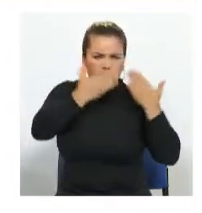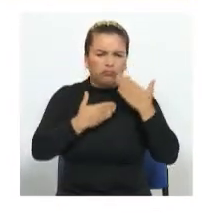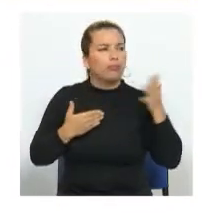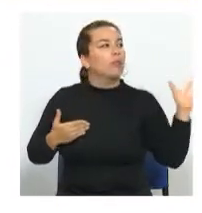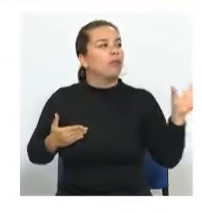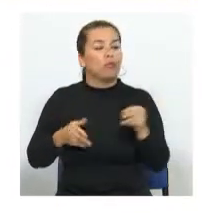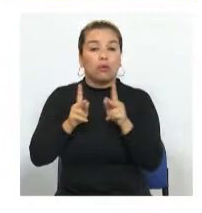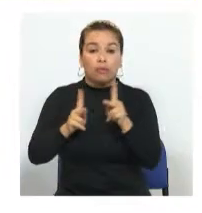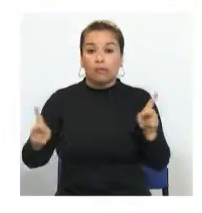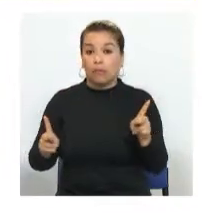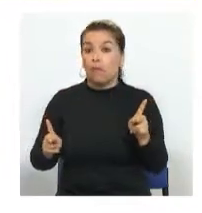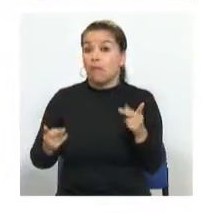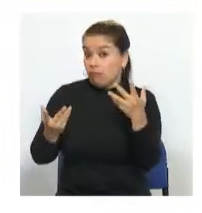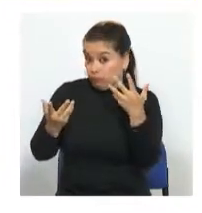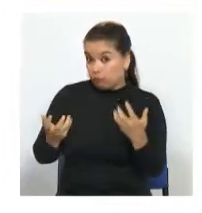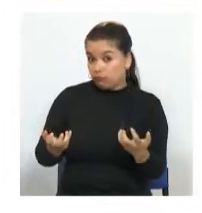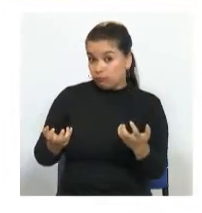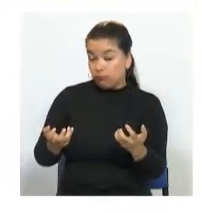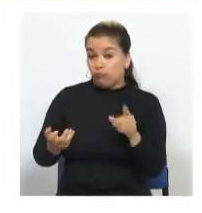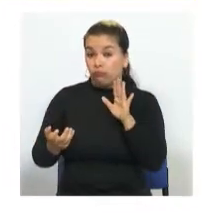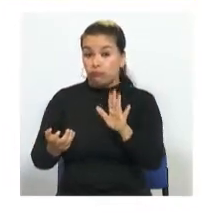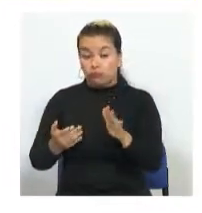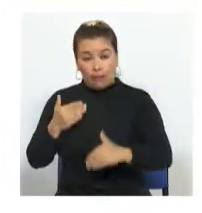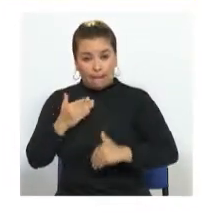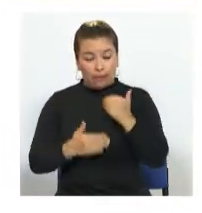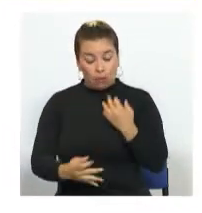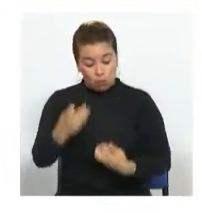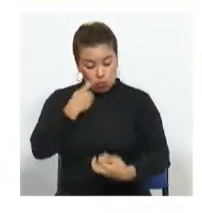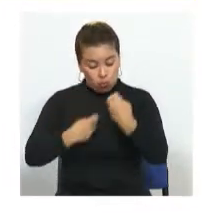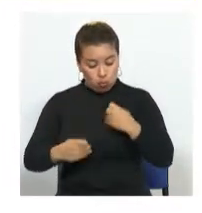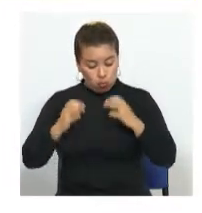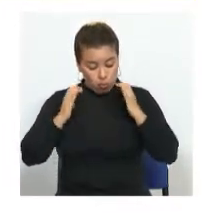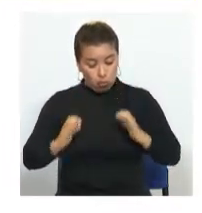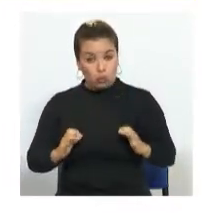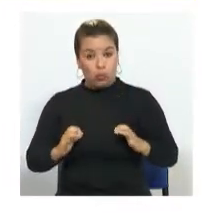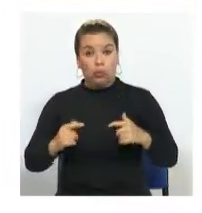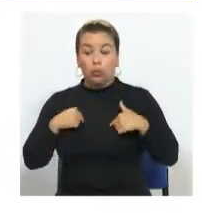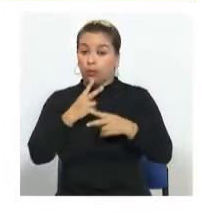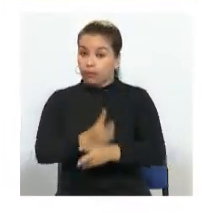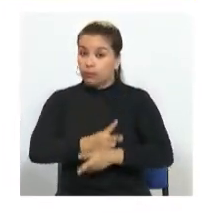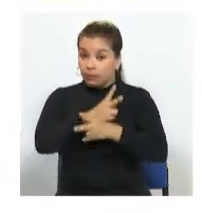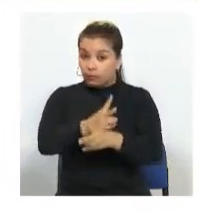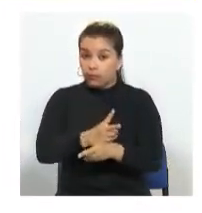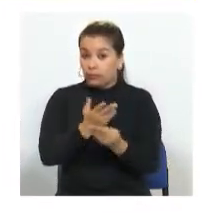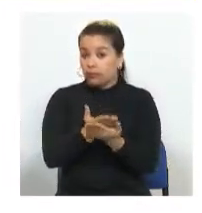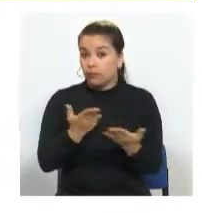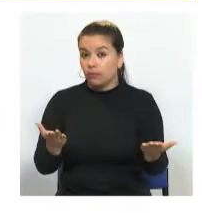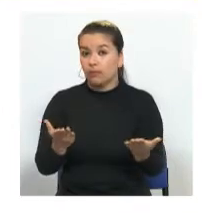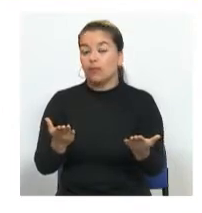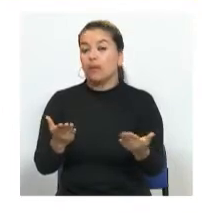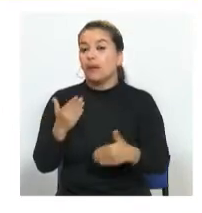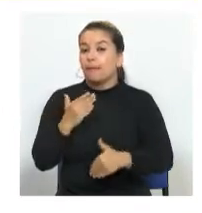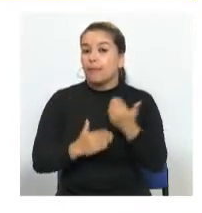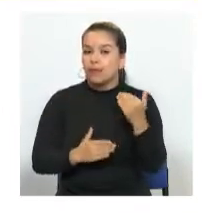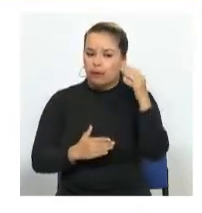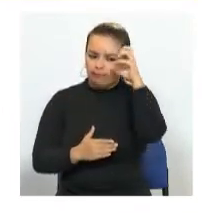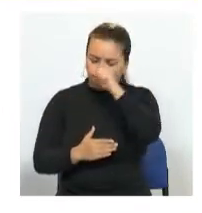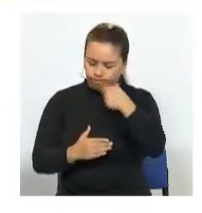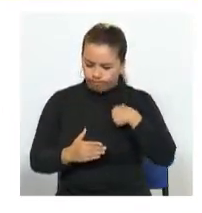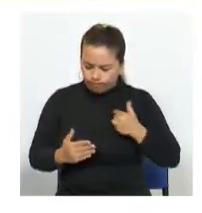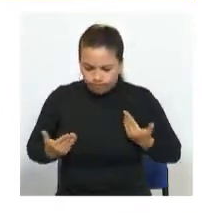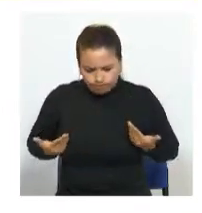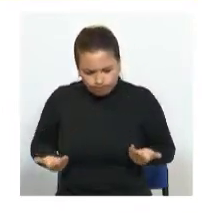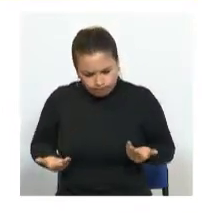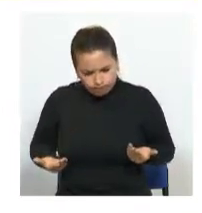estén interesadas en empezar a cuidarse, en empezar a hacer prevención y en empezar a darse cuenta de pronto qué tiene